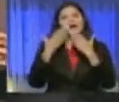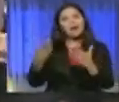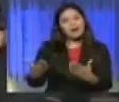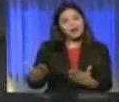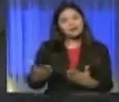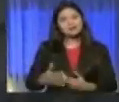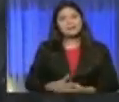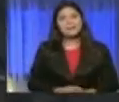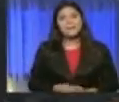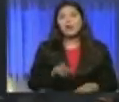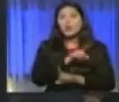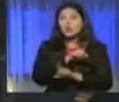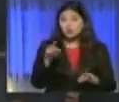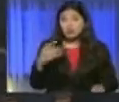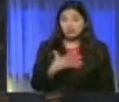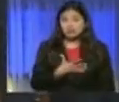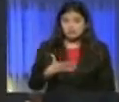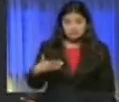Cuando ustedes deseen